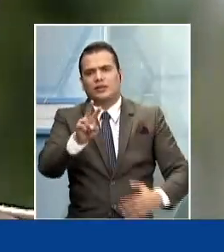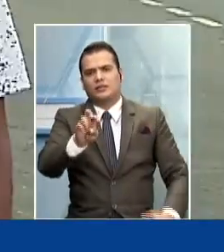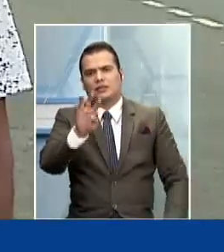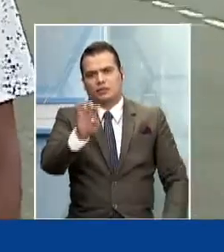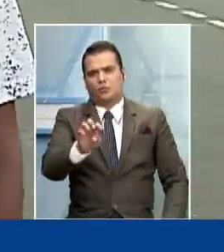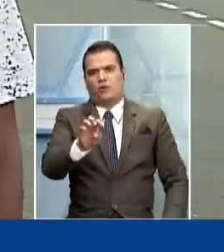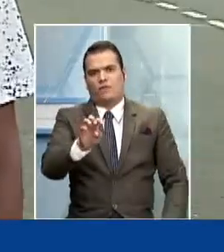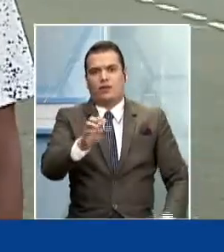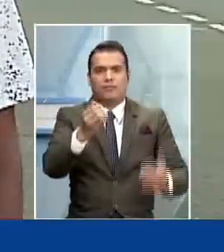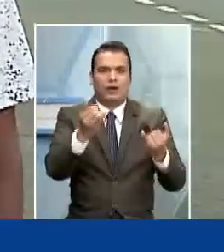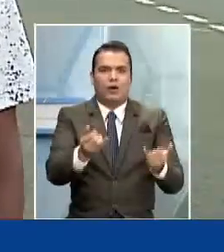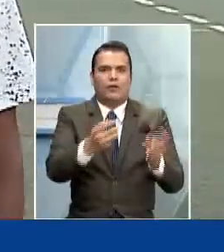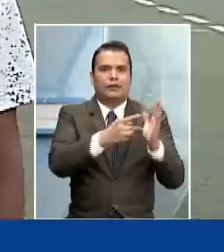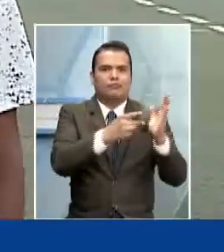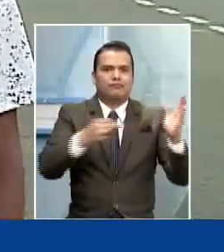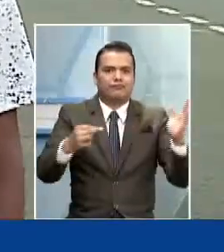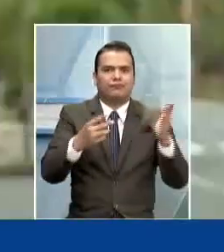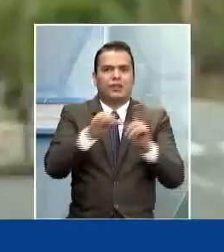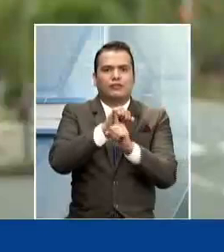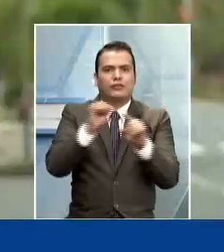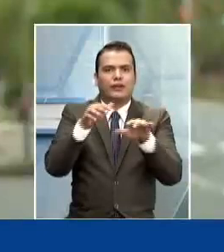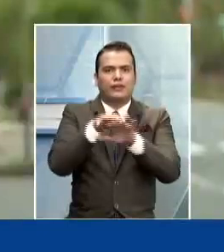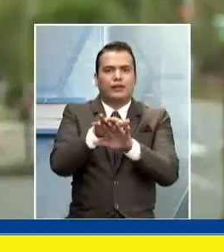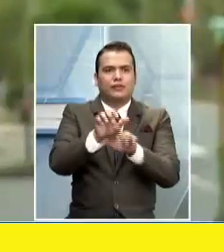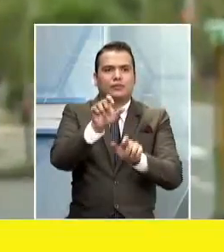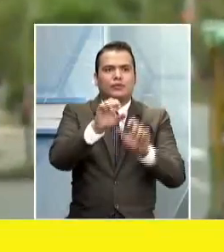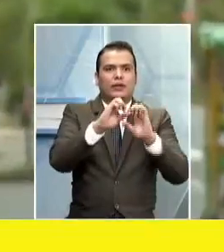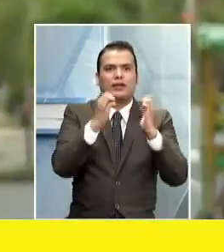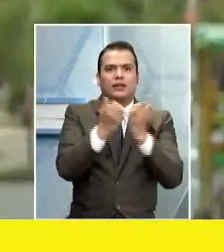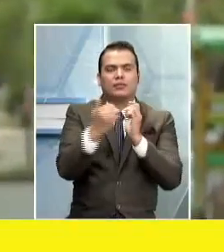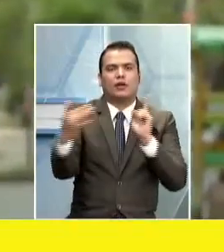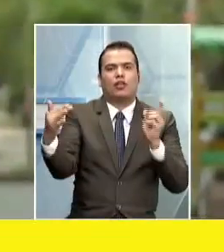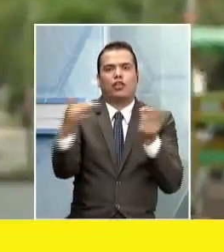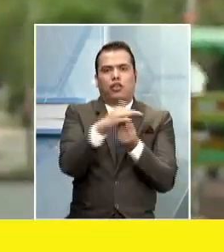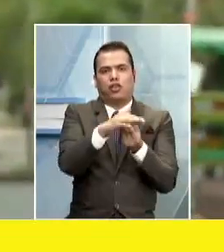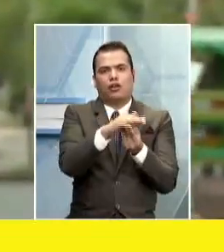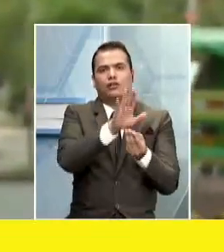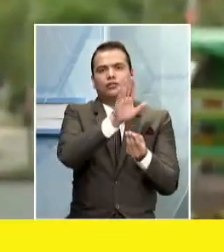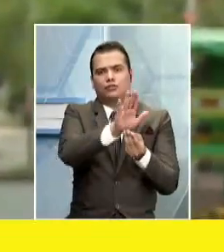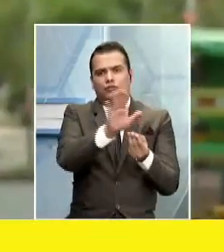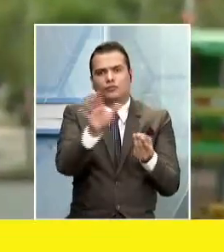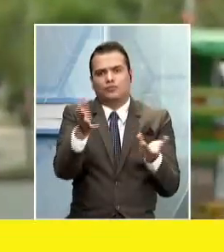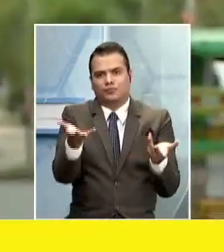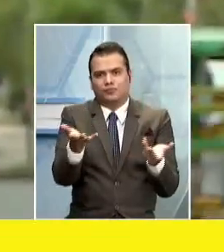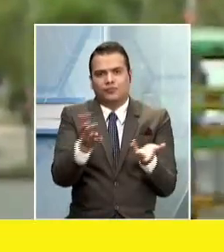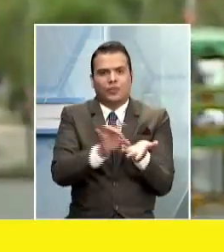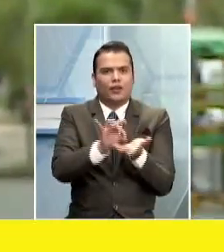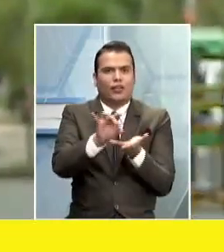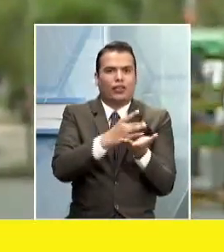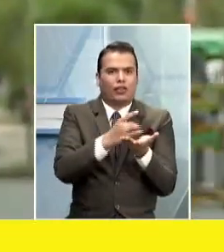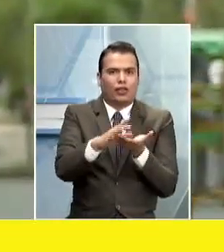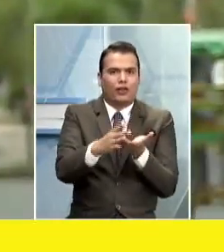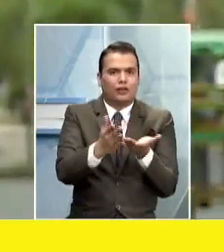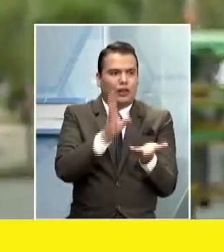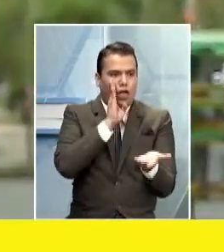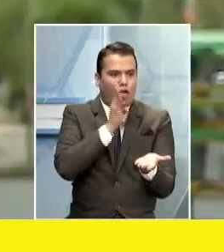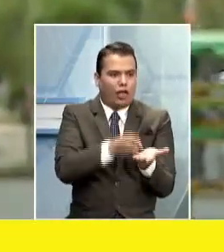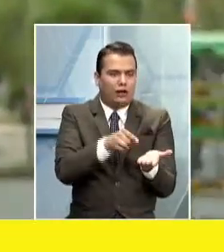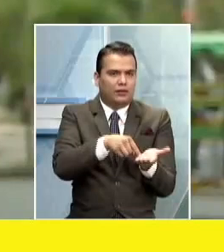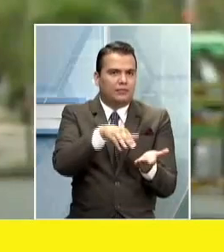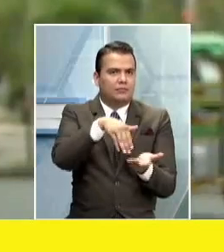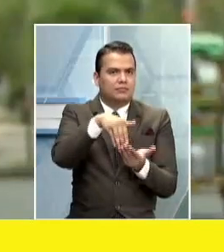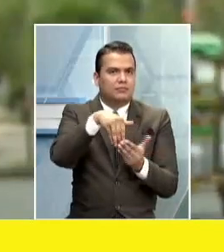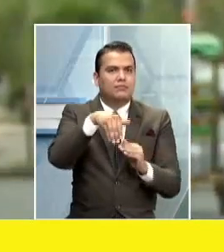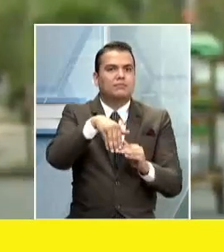sociales afecta a muchos jugadores. El chat, se mantienen mucho más pendientes de eso, y yo creo